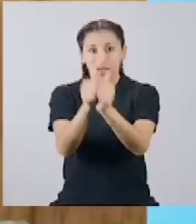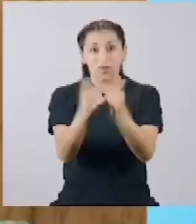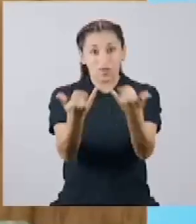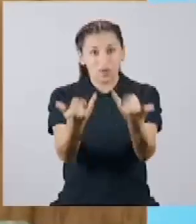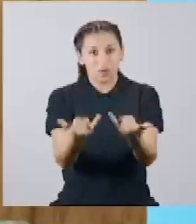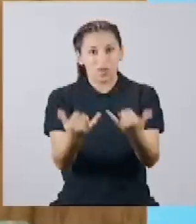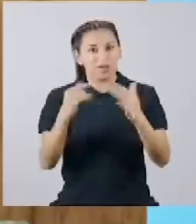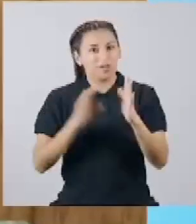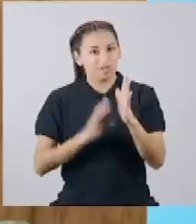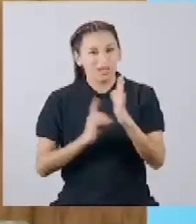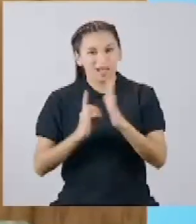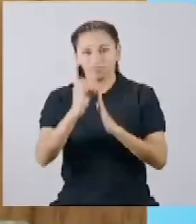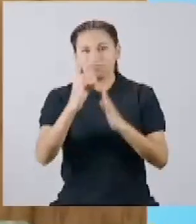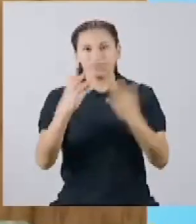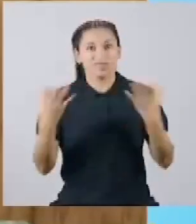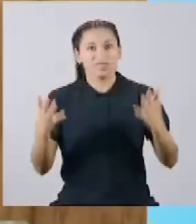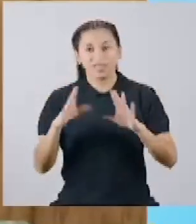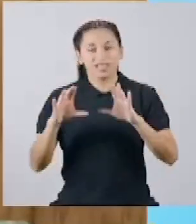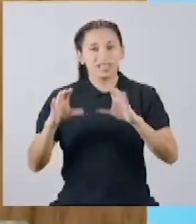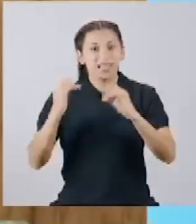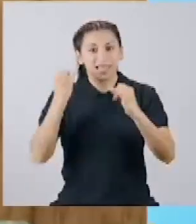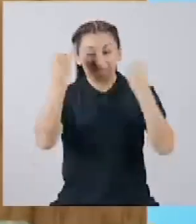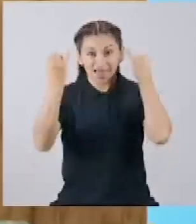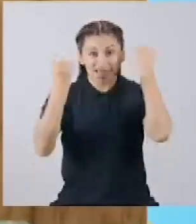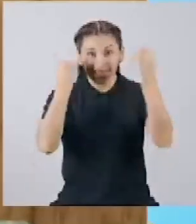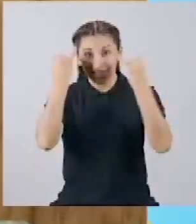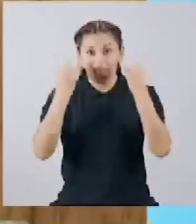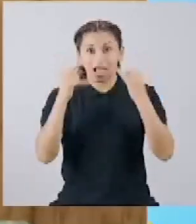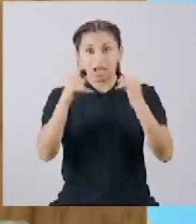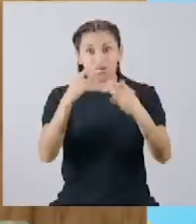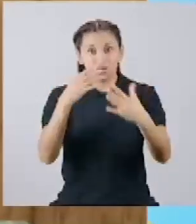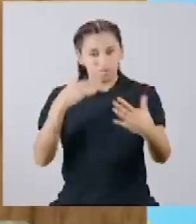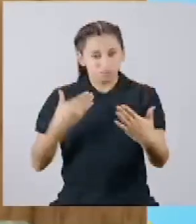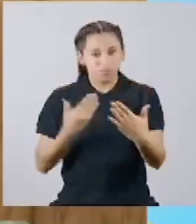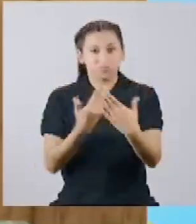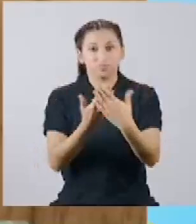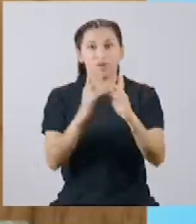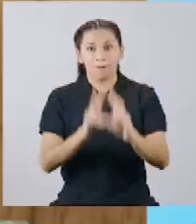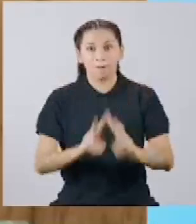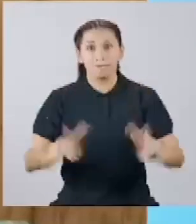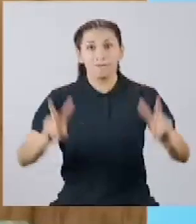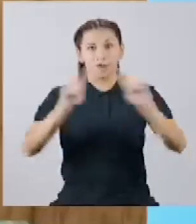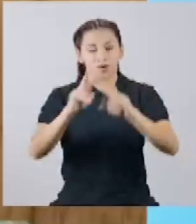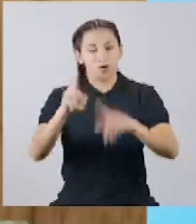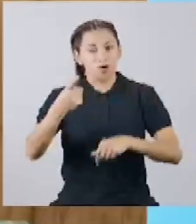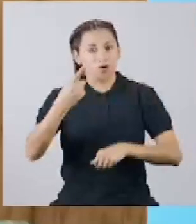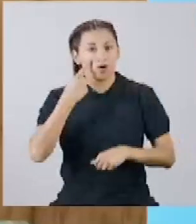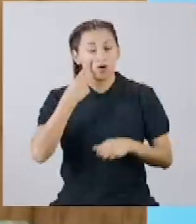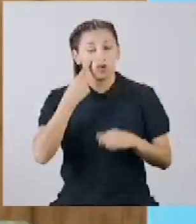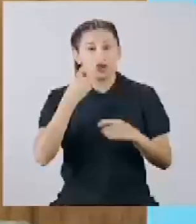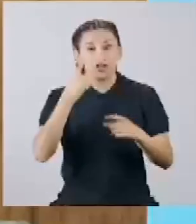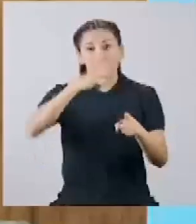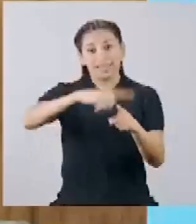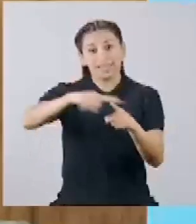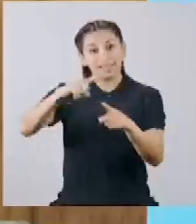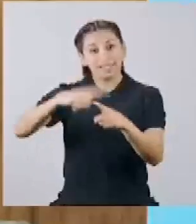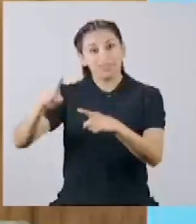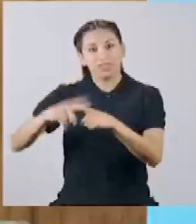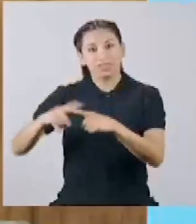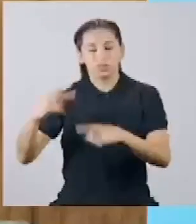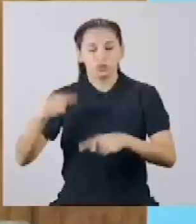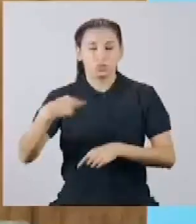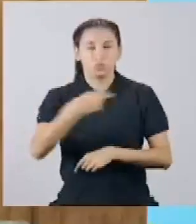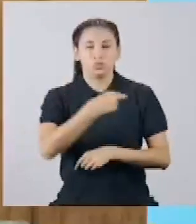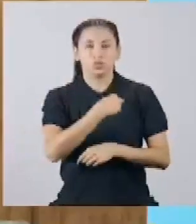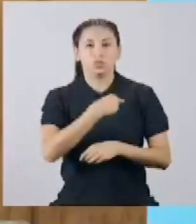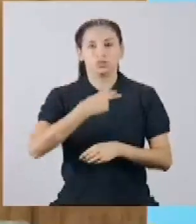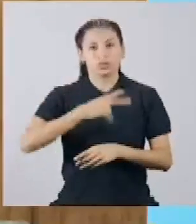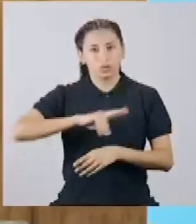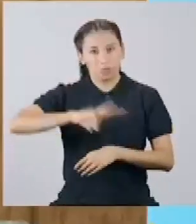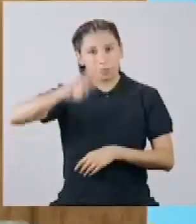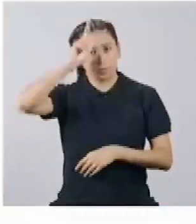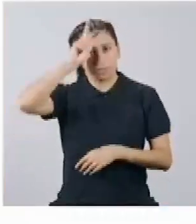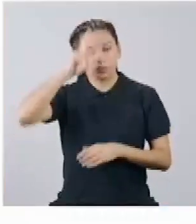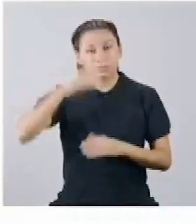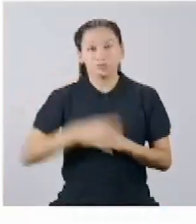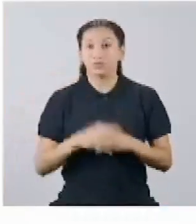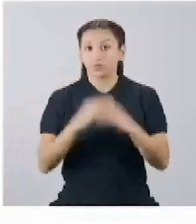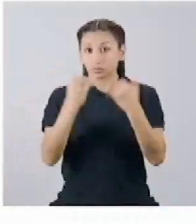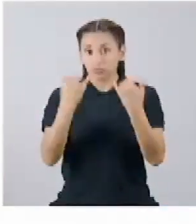acompañarlos hoy para desarrollar emprendimientos que acepten, valoren y reconozcan la diversidad de nuestro